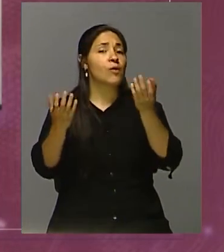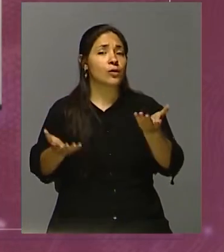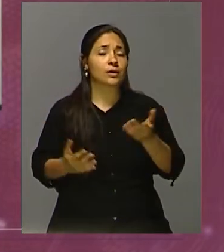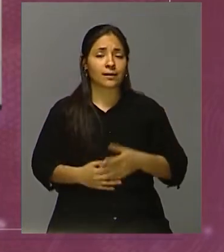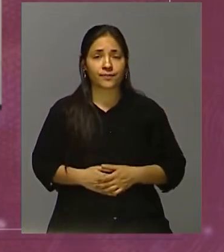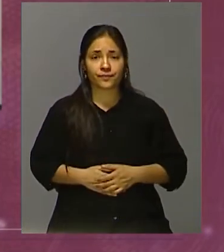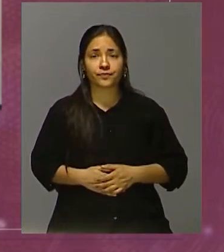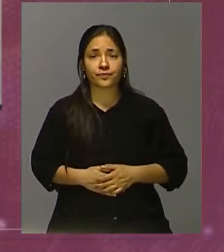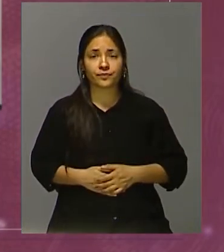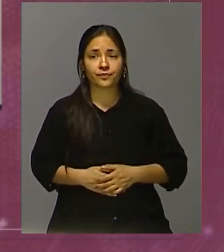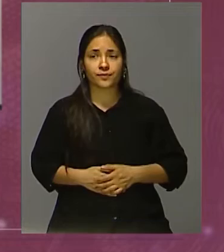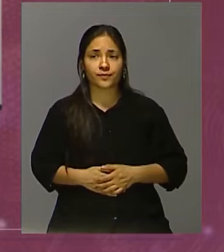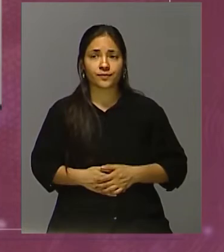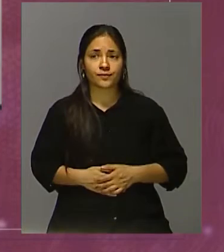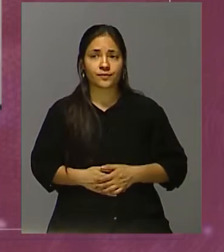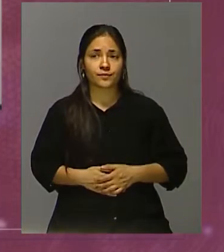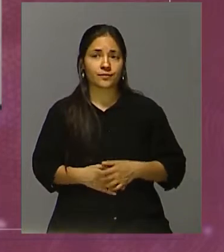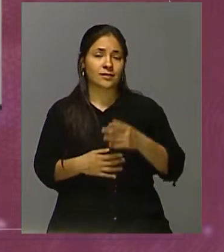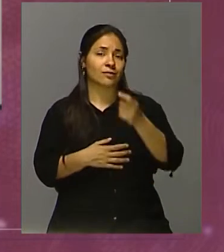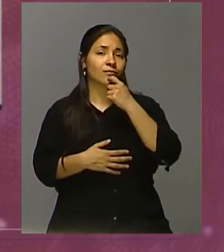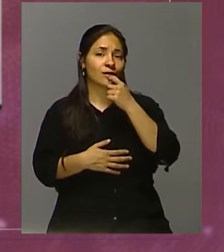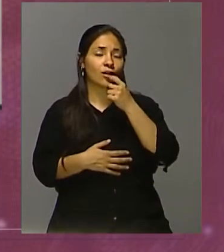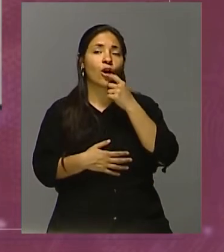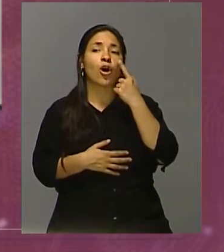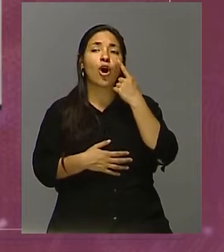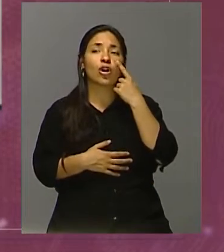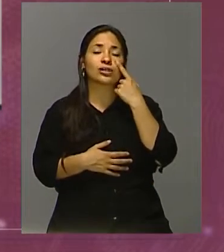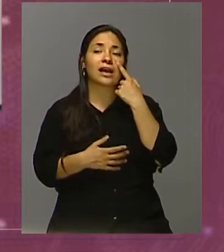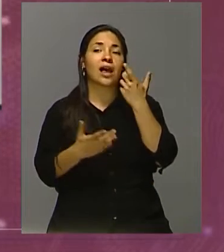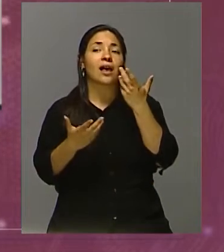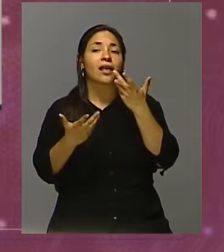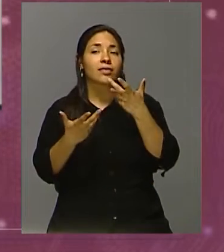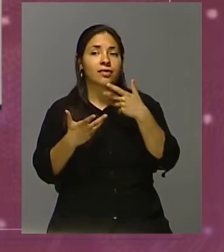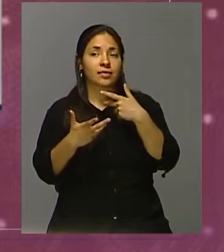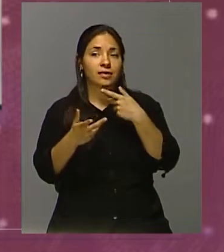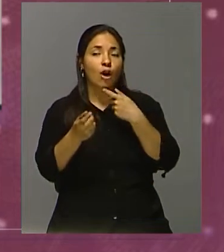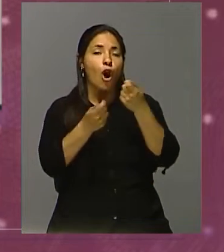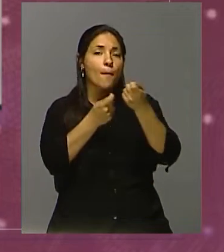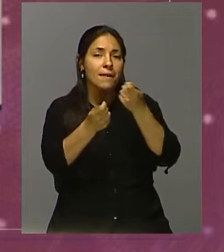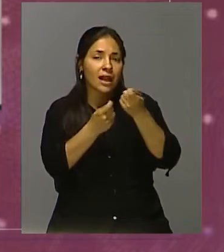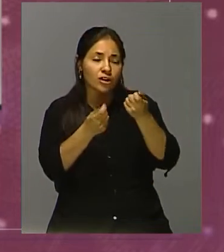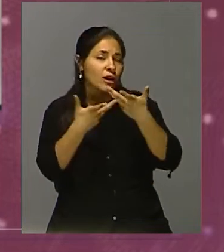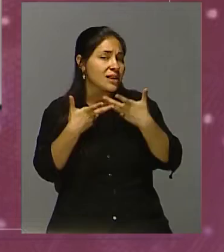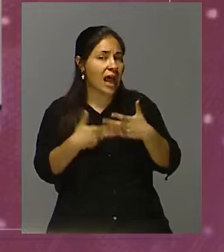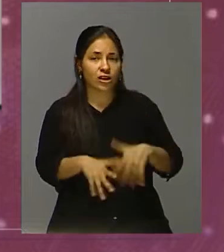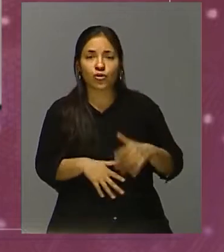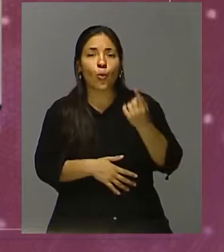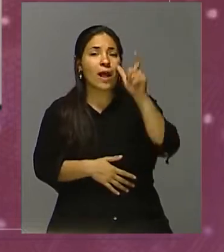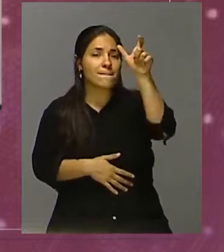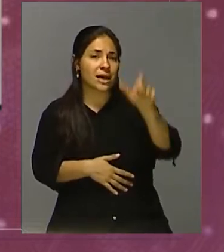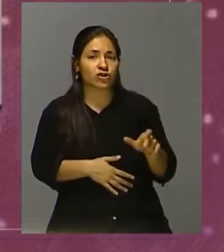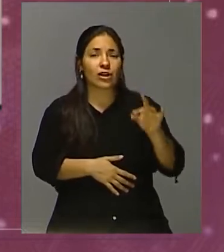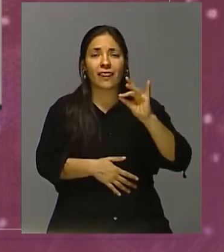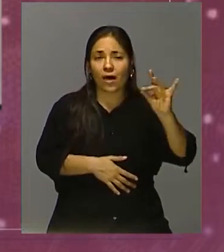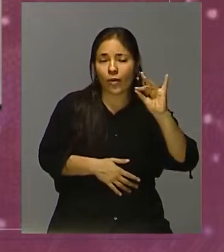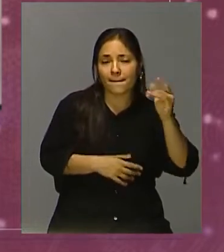paralelamente a lo que uno conoce como lo que llamaríamos el sistema financiero tradicional y la operatoria tradicional de endeudamiento de un individuo,